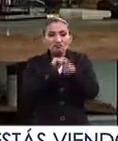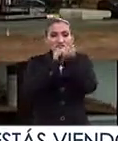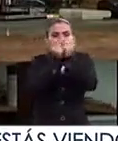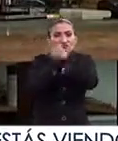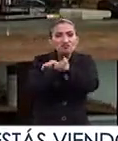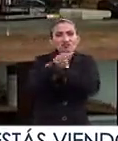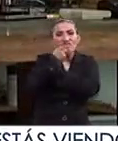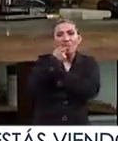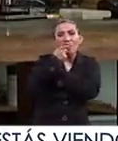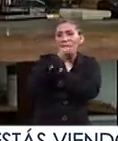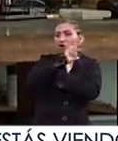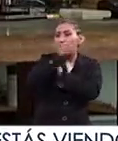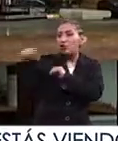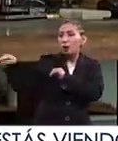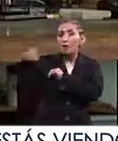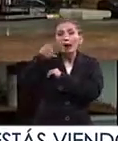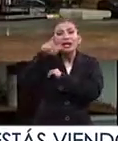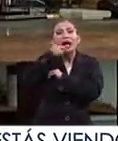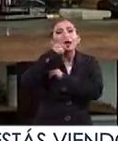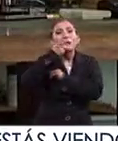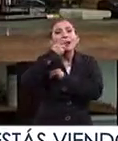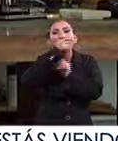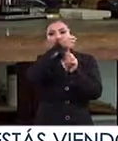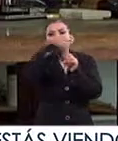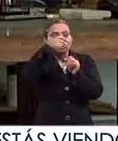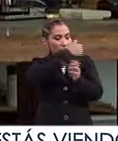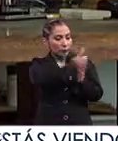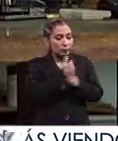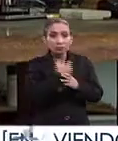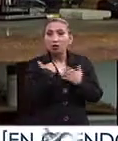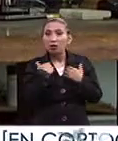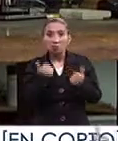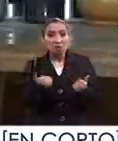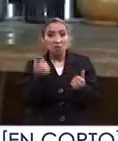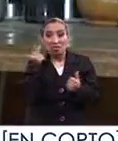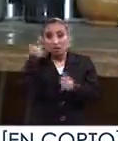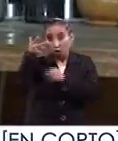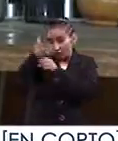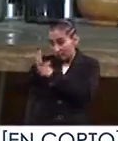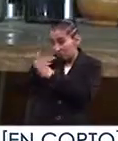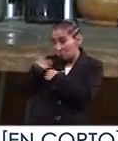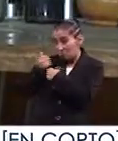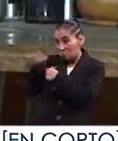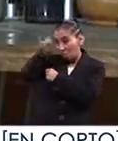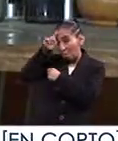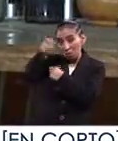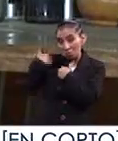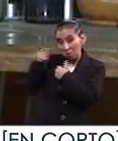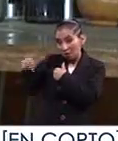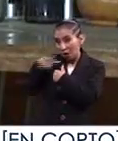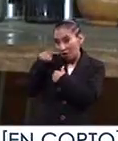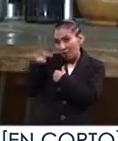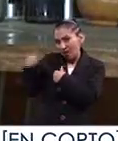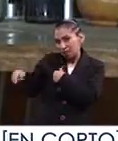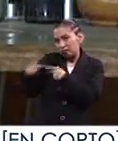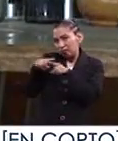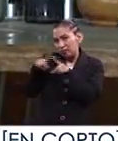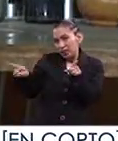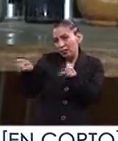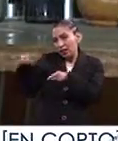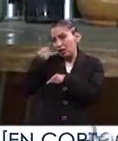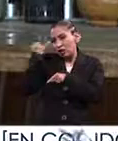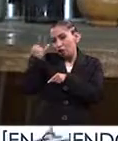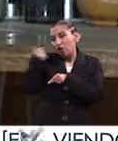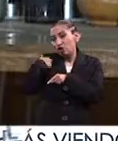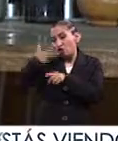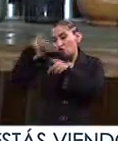traducir todo lo que María Samina estaba diciendo, que yo nunca le entendí mientras estaba filmando. Porque yo, no, yo